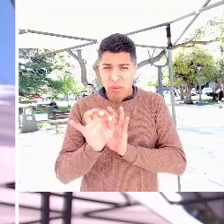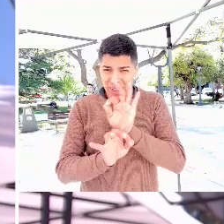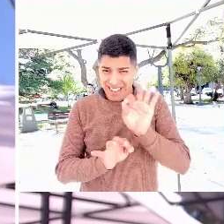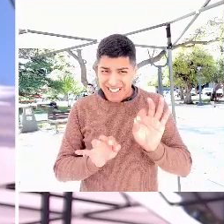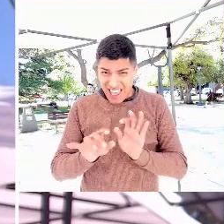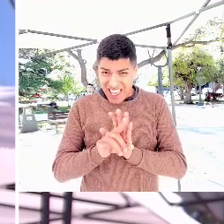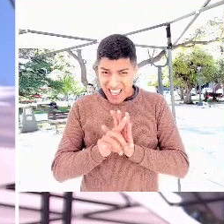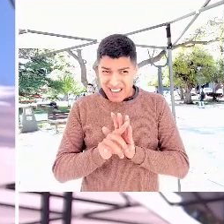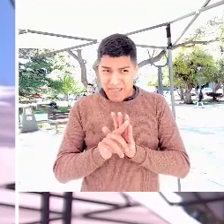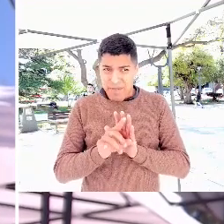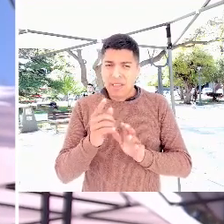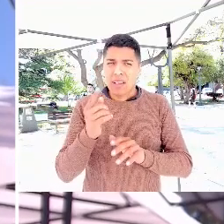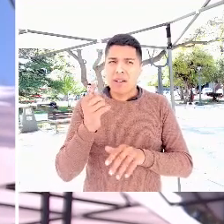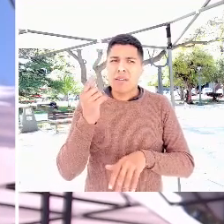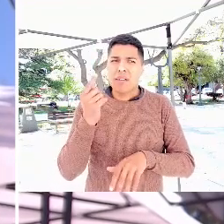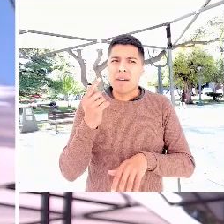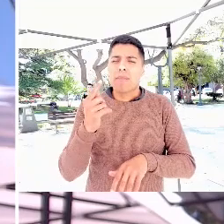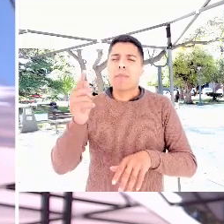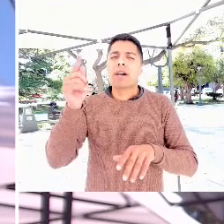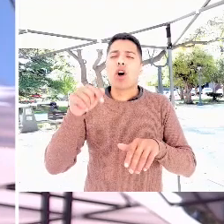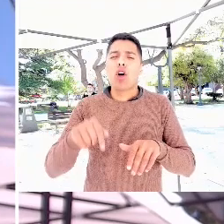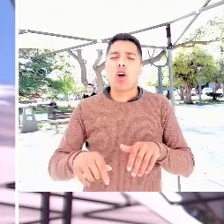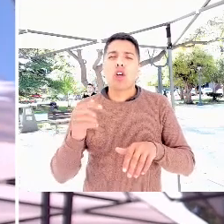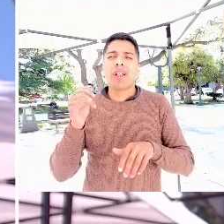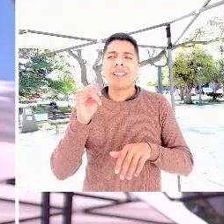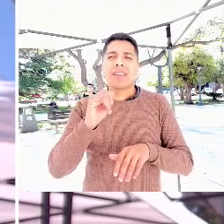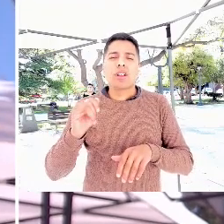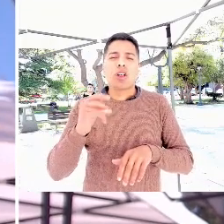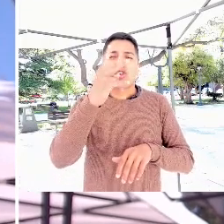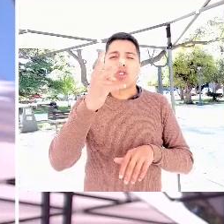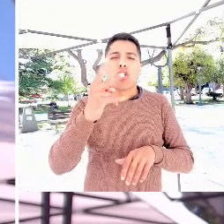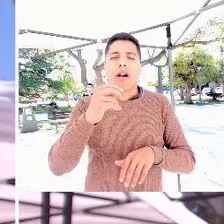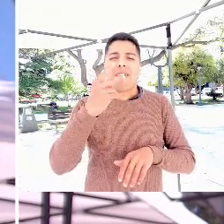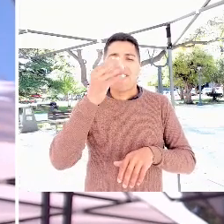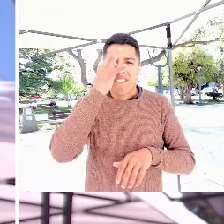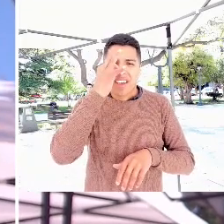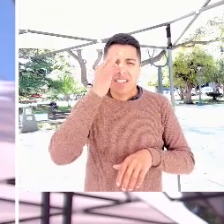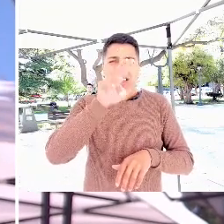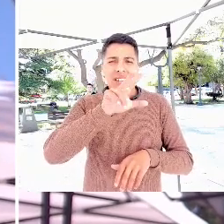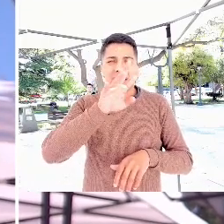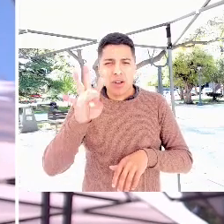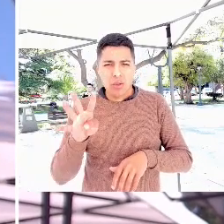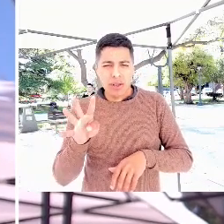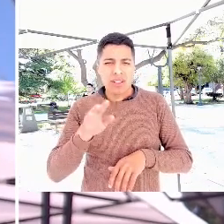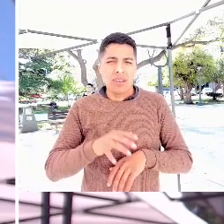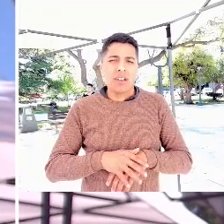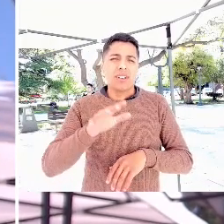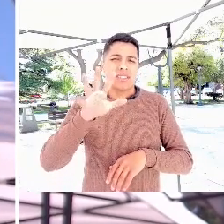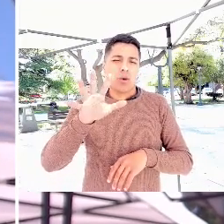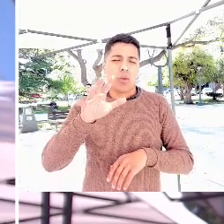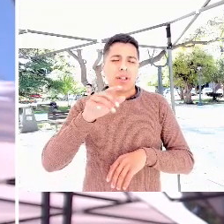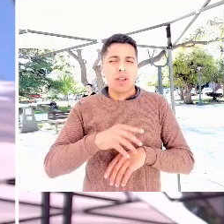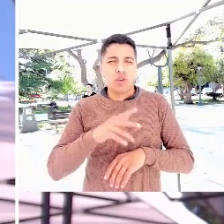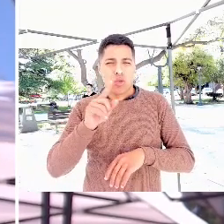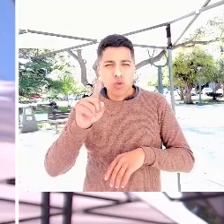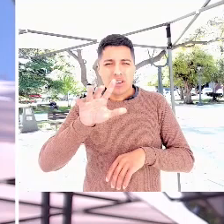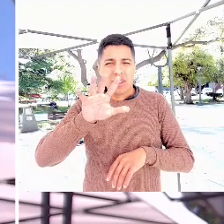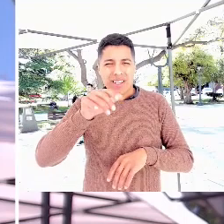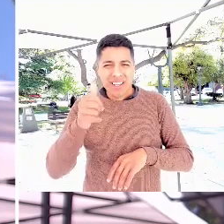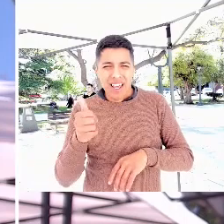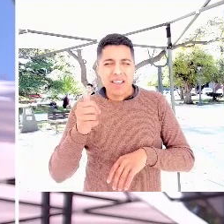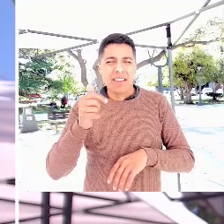con el voto negativo de los artículos 2, 20, 34, 51,